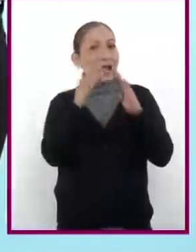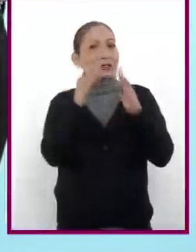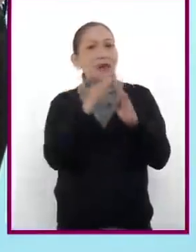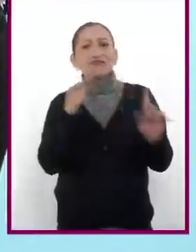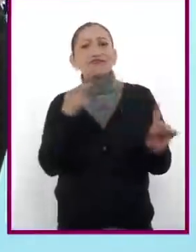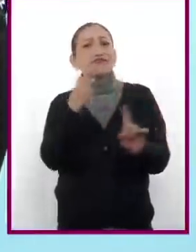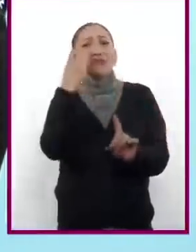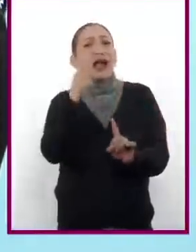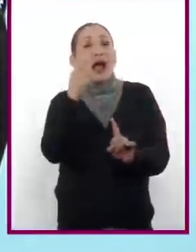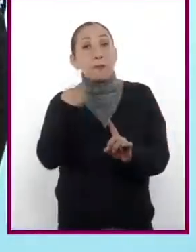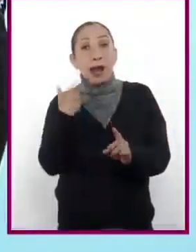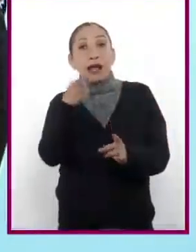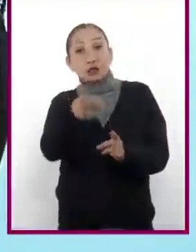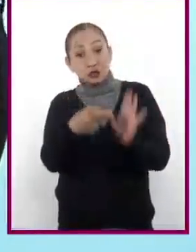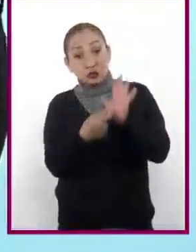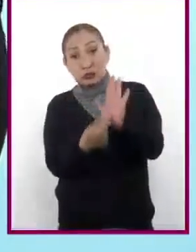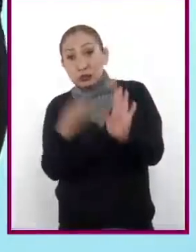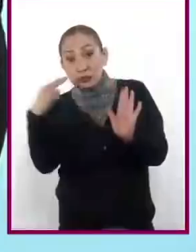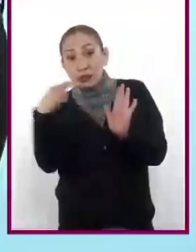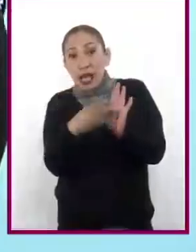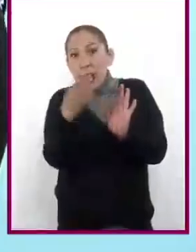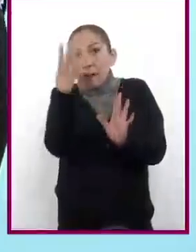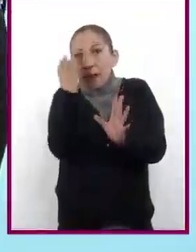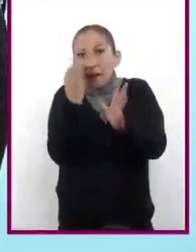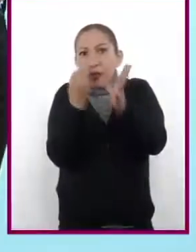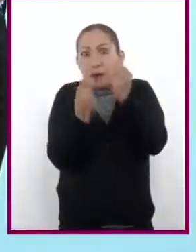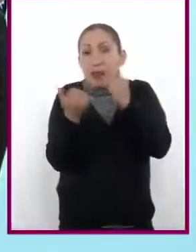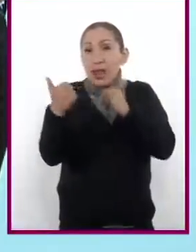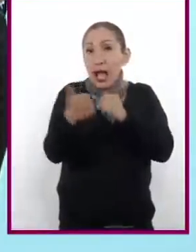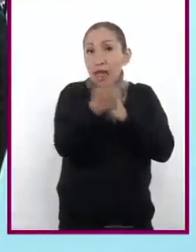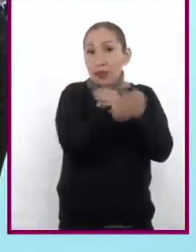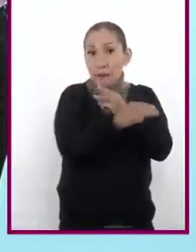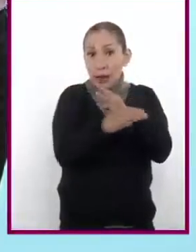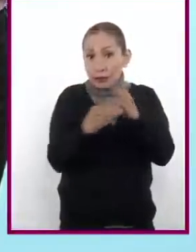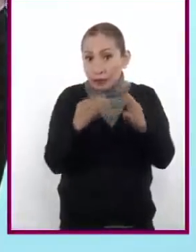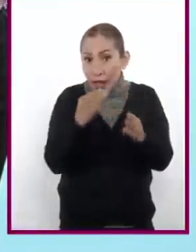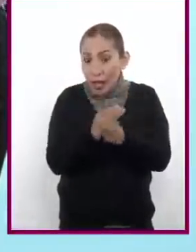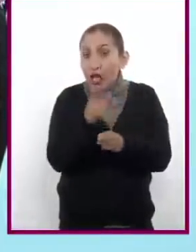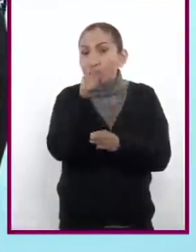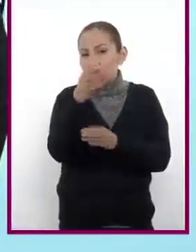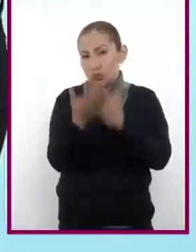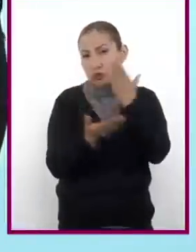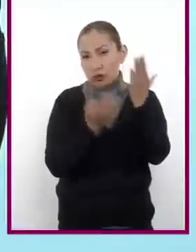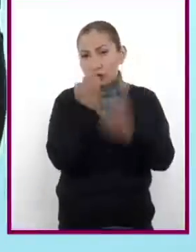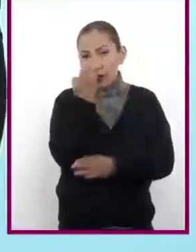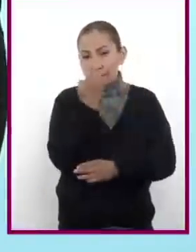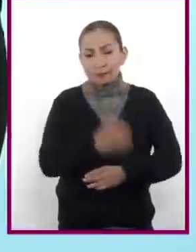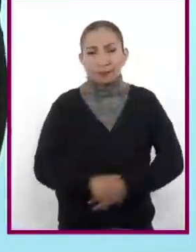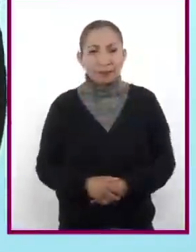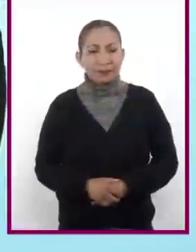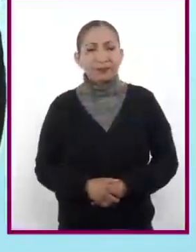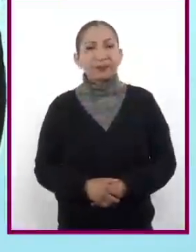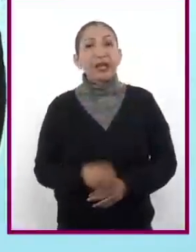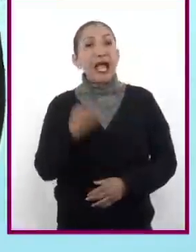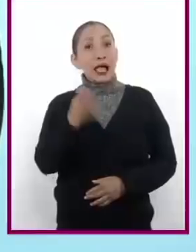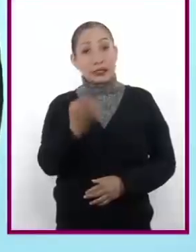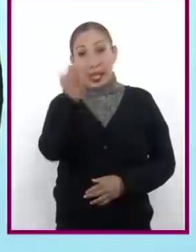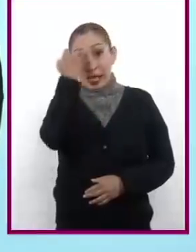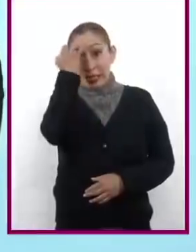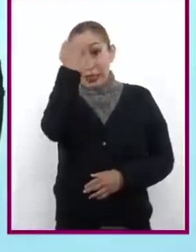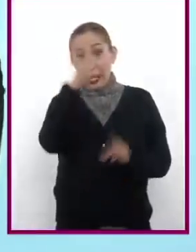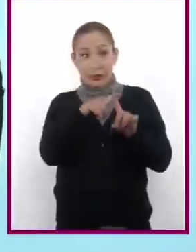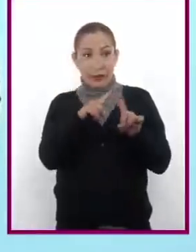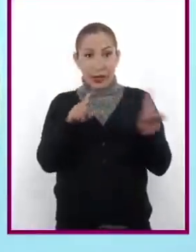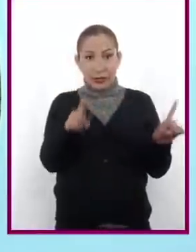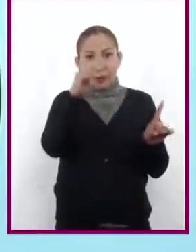el objetivo de acercarles los conocimientos de cada una de las asignaturas que estudian en la escuela. Esta es una propuesta